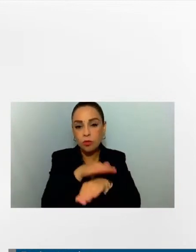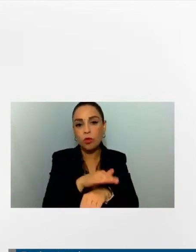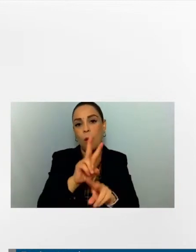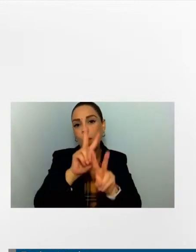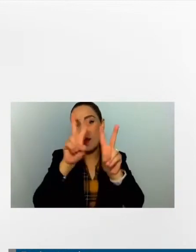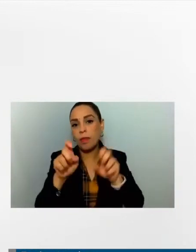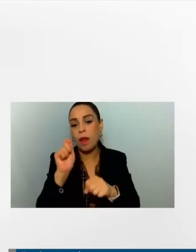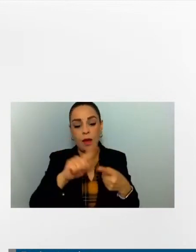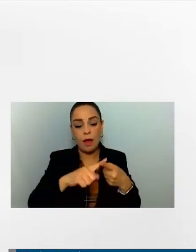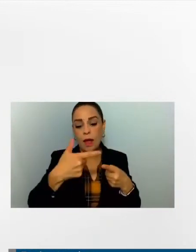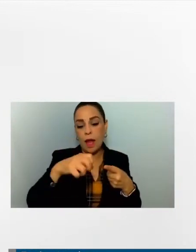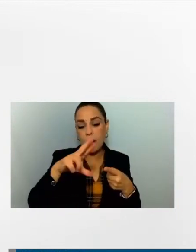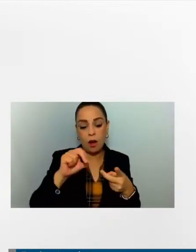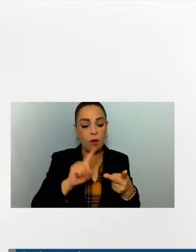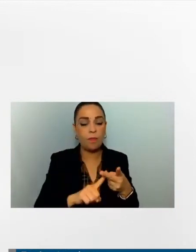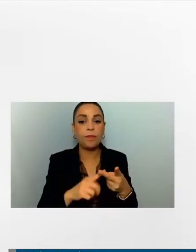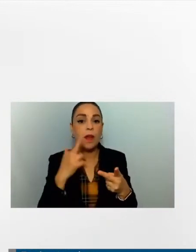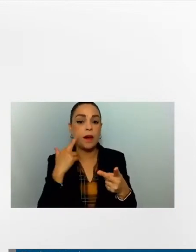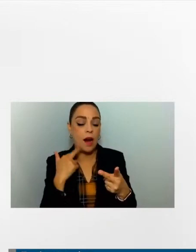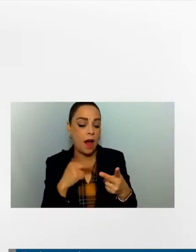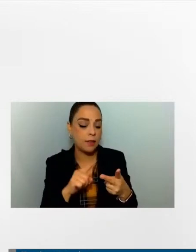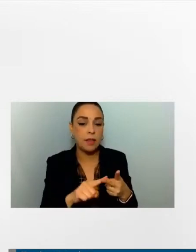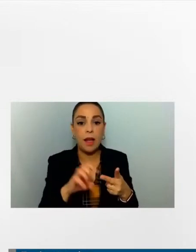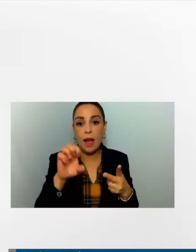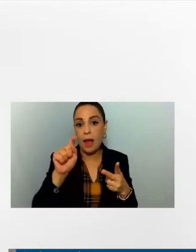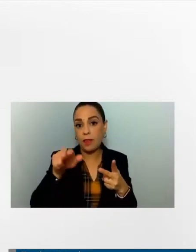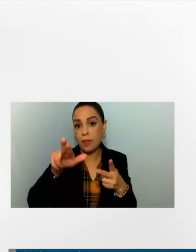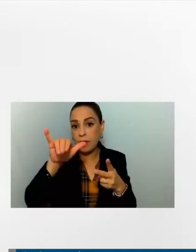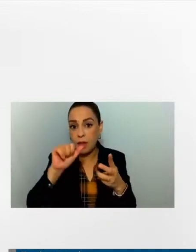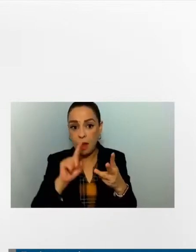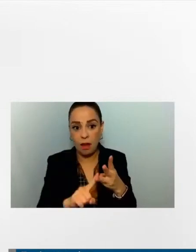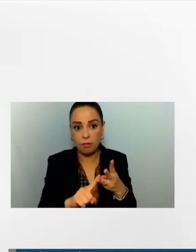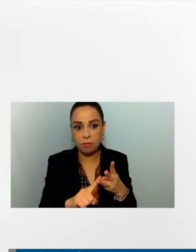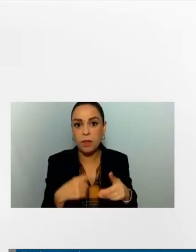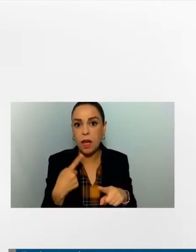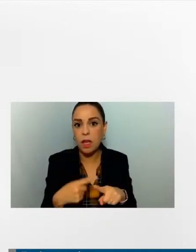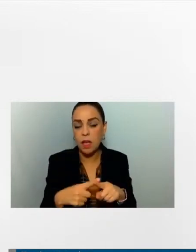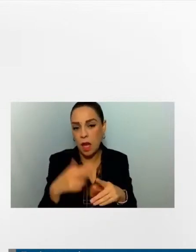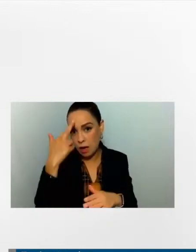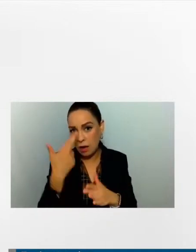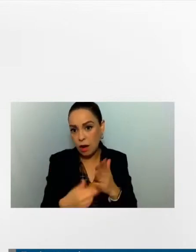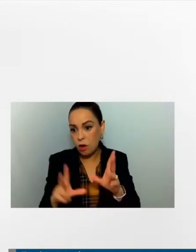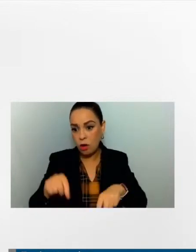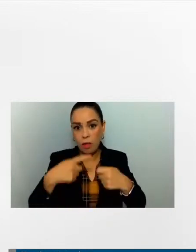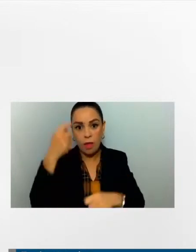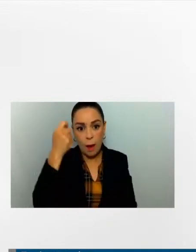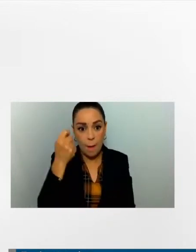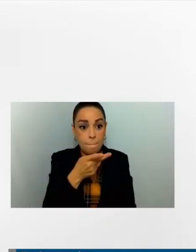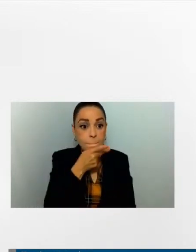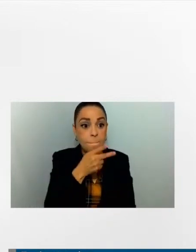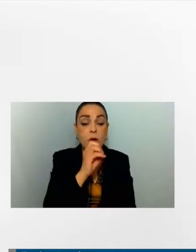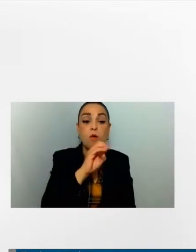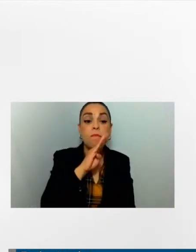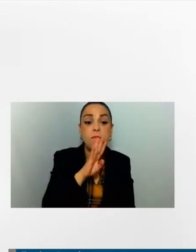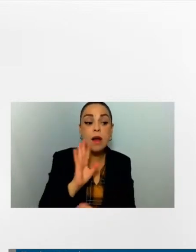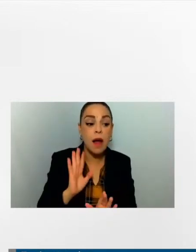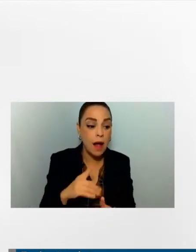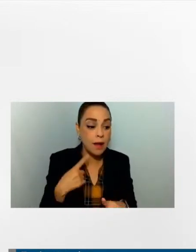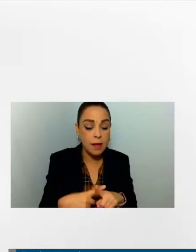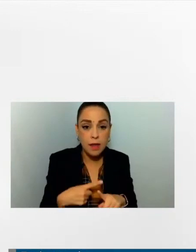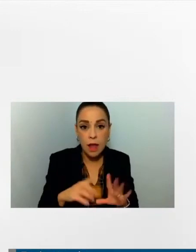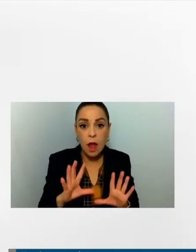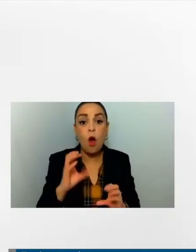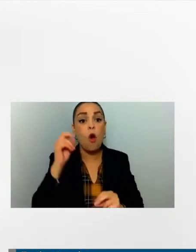sea, ¿quiénes no pagan los alimentos? ¿Padres o madres? De alguna clase social